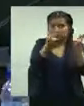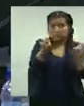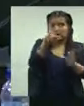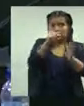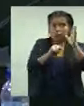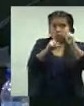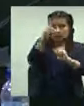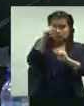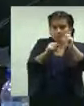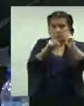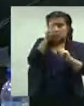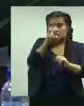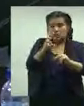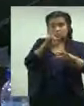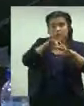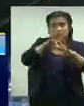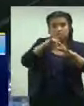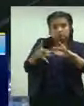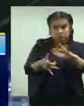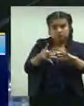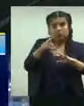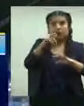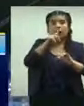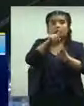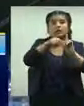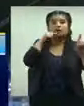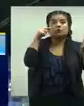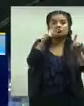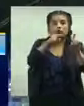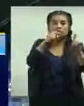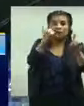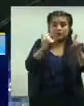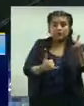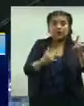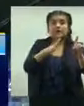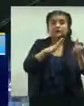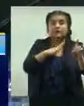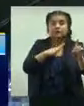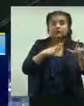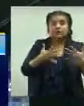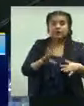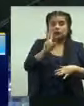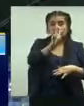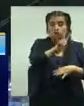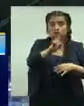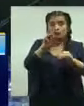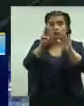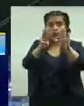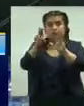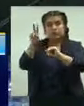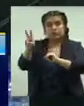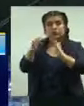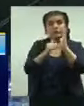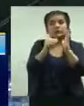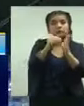se han caído. Pero el enfoque que tenemos acá nosotros, ¿verdad? Esos 282 millones,